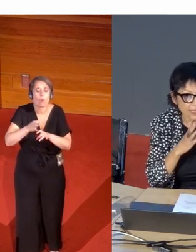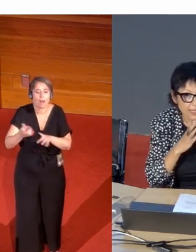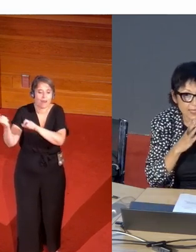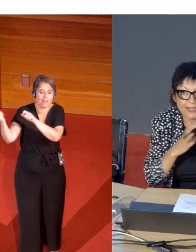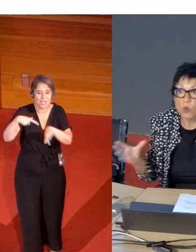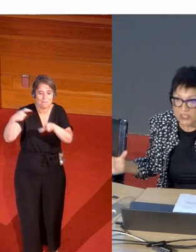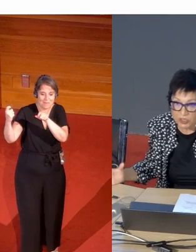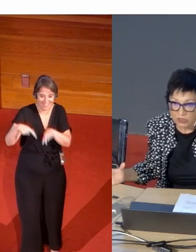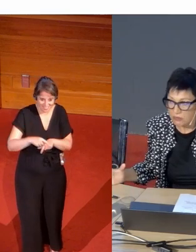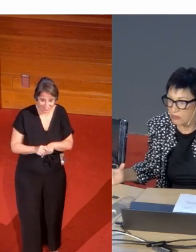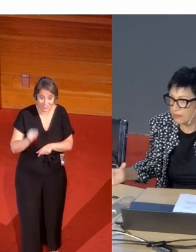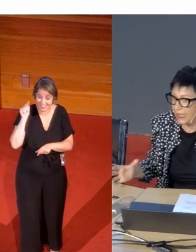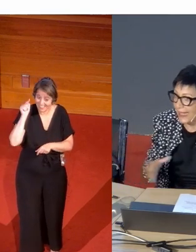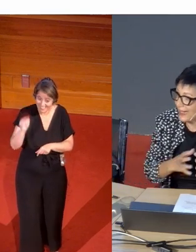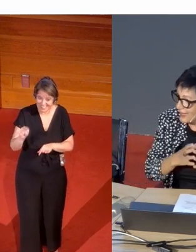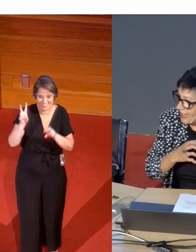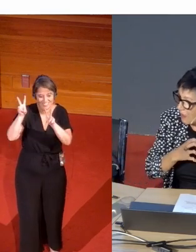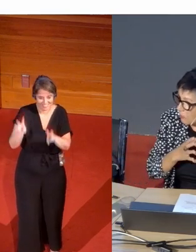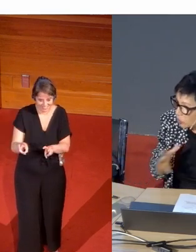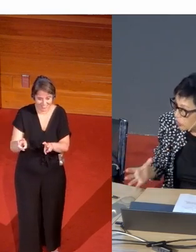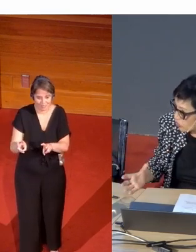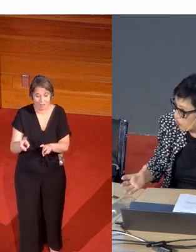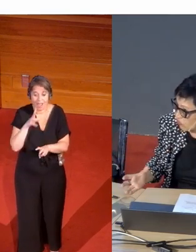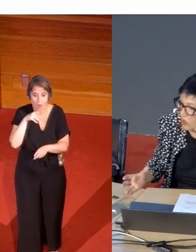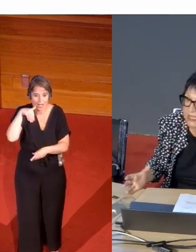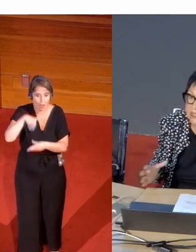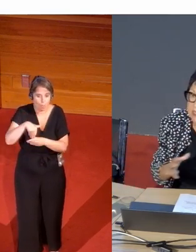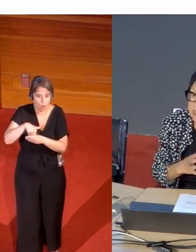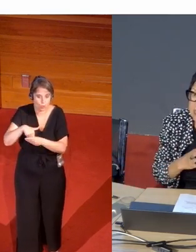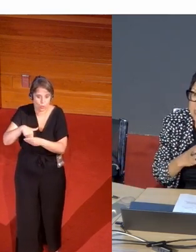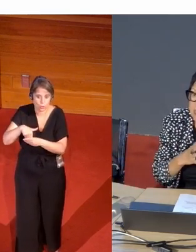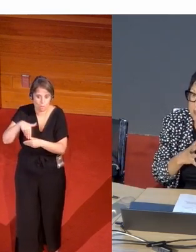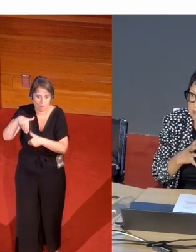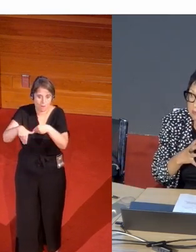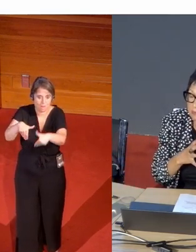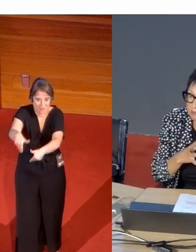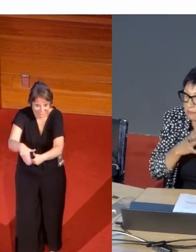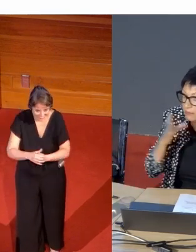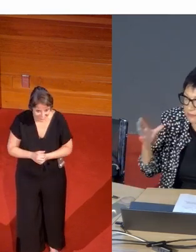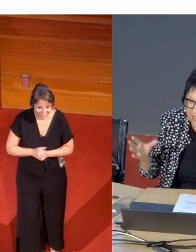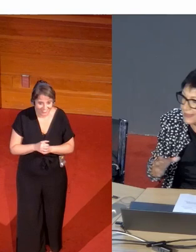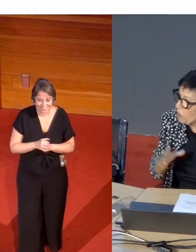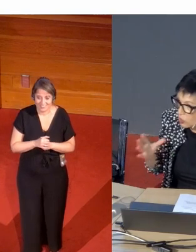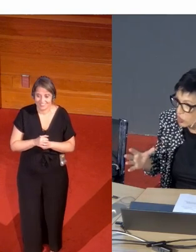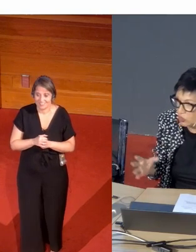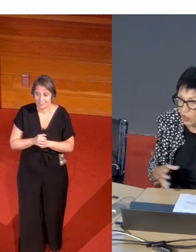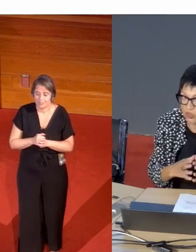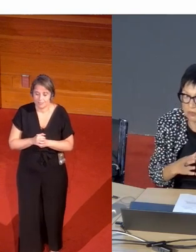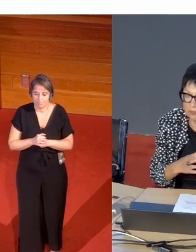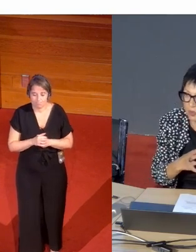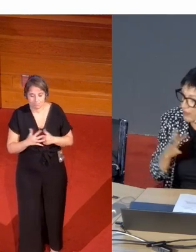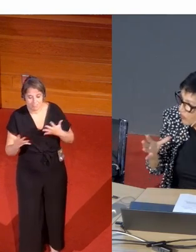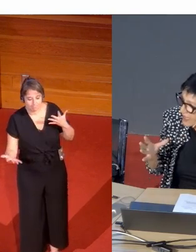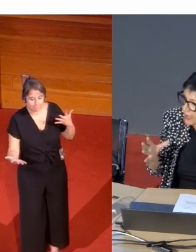gran la gran cuestión que arrastra votos y que entre unos y